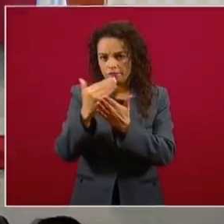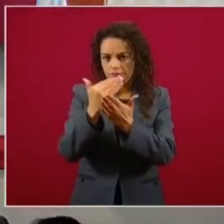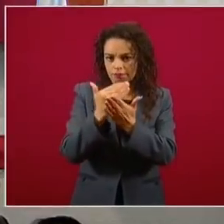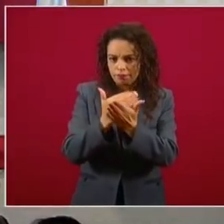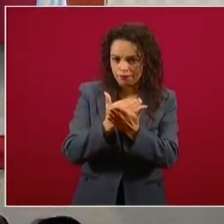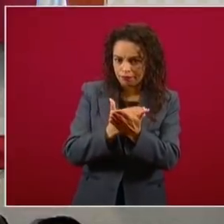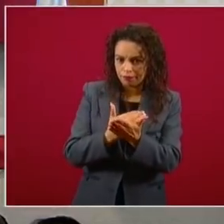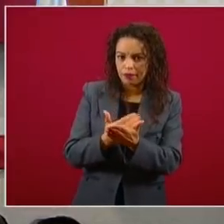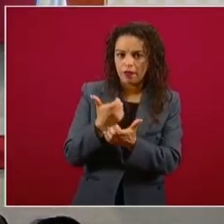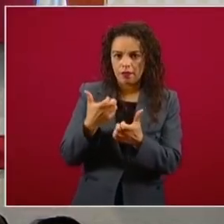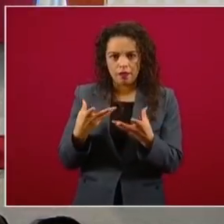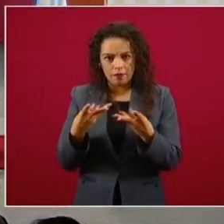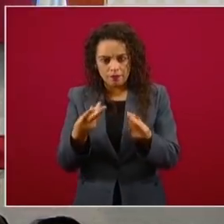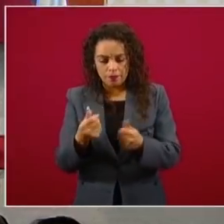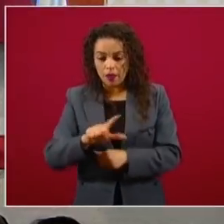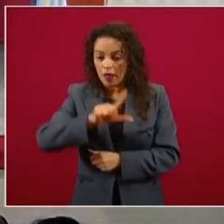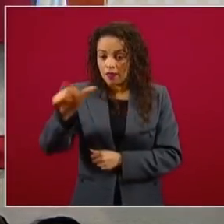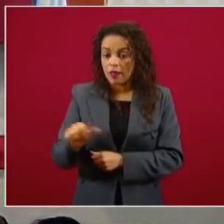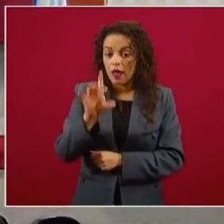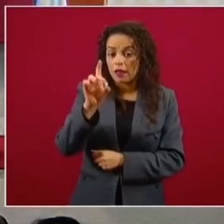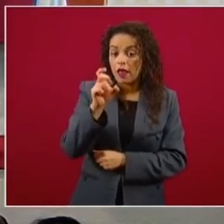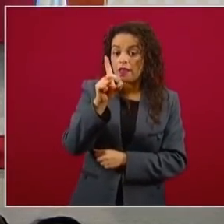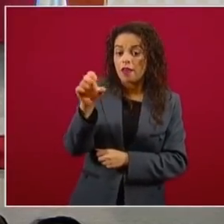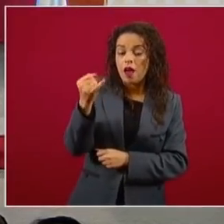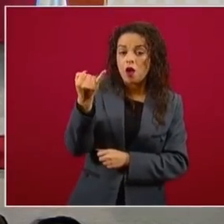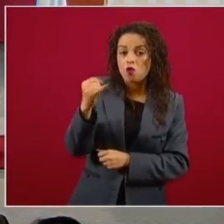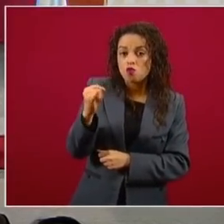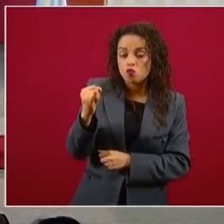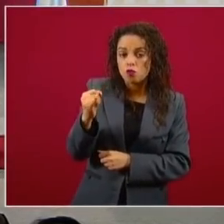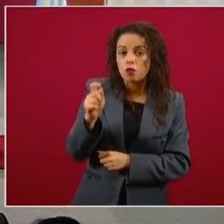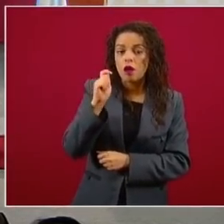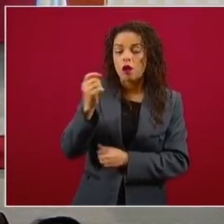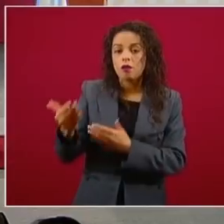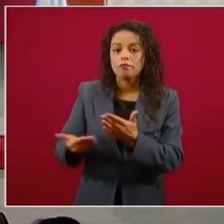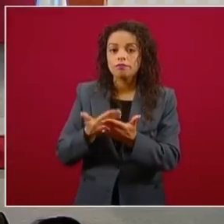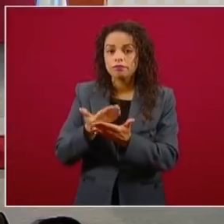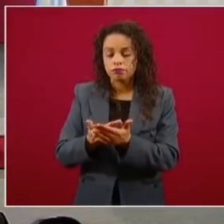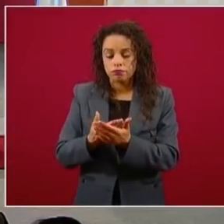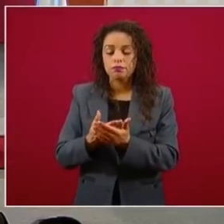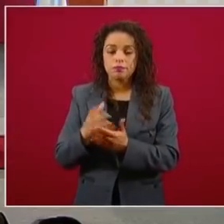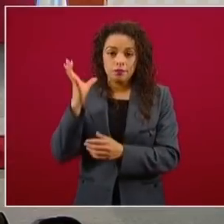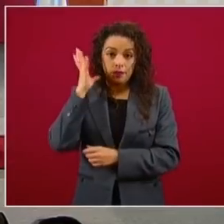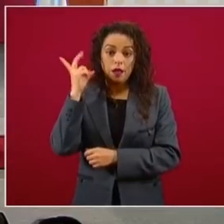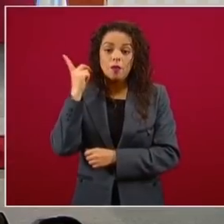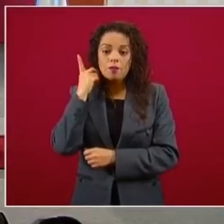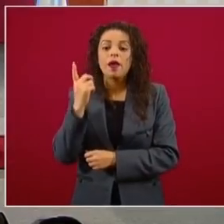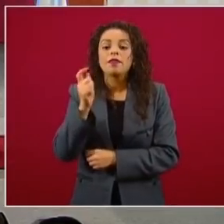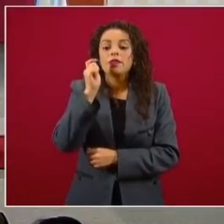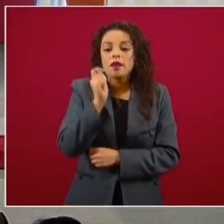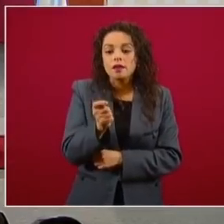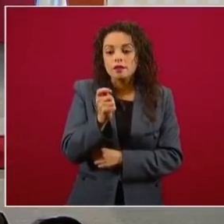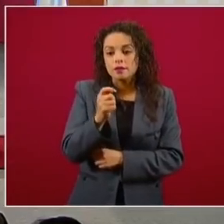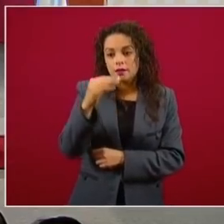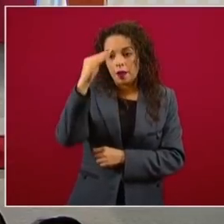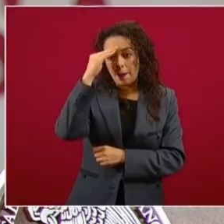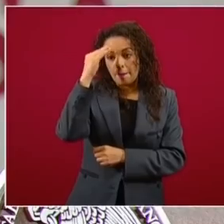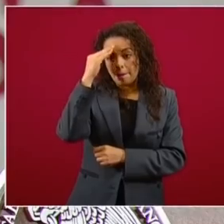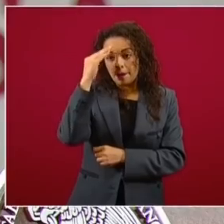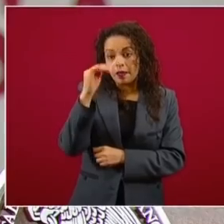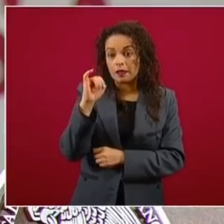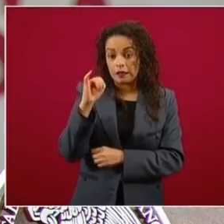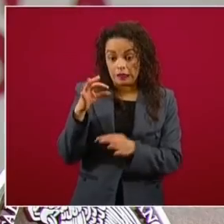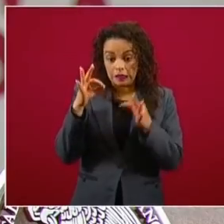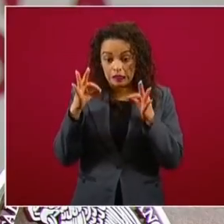el 30 de junio, se entrega la estructura programática a la Cámara de Diputados de lo que se espera sea el cascarón